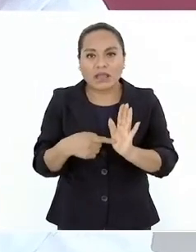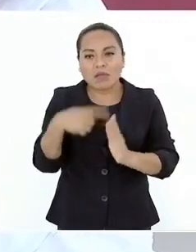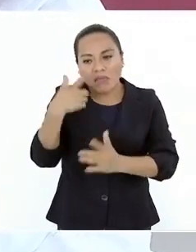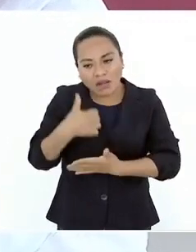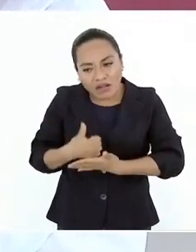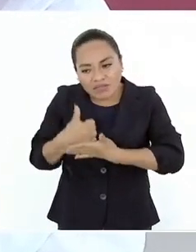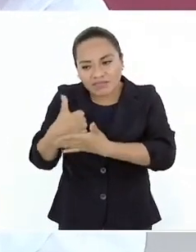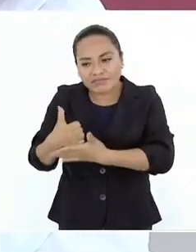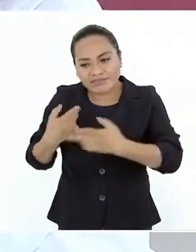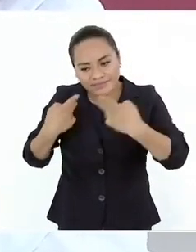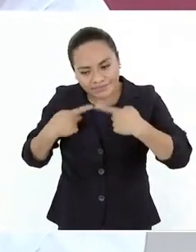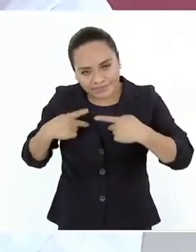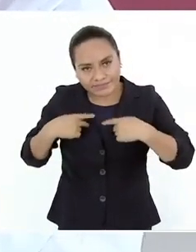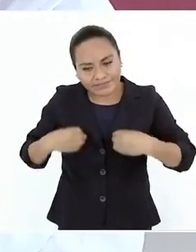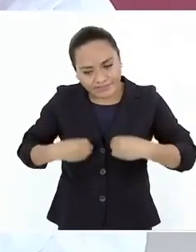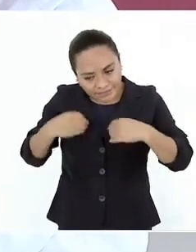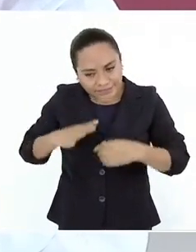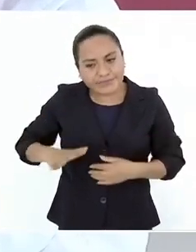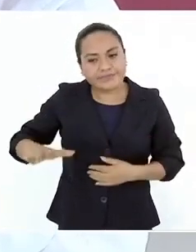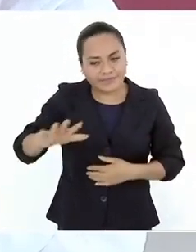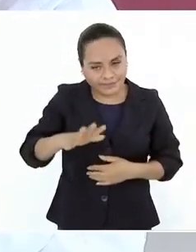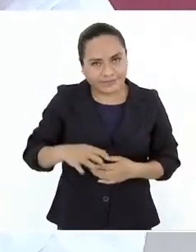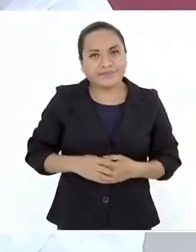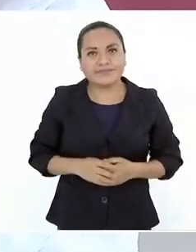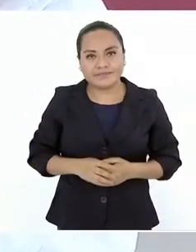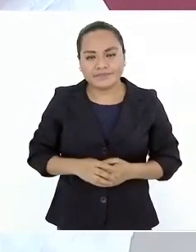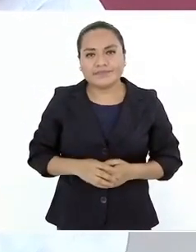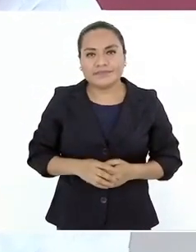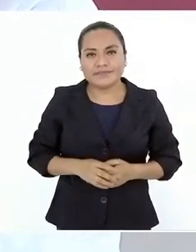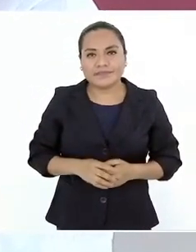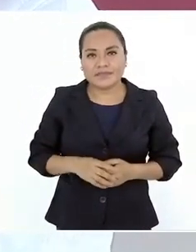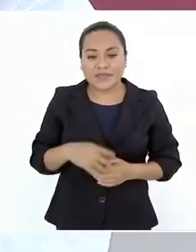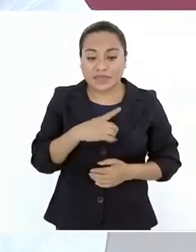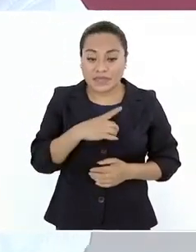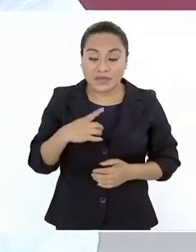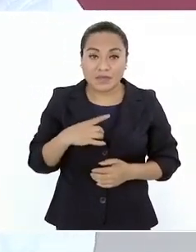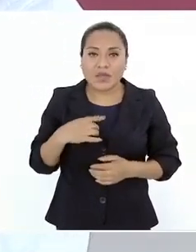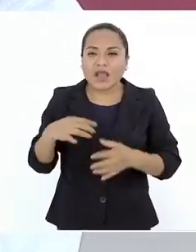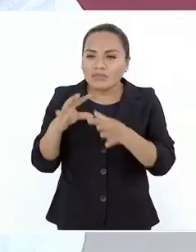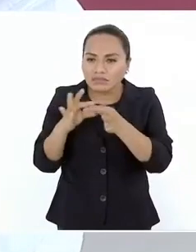Y por eso tenemos que convencer